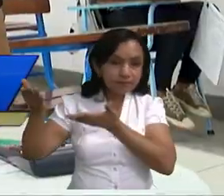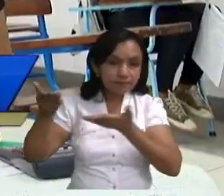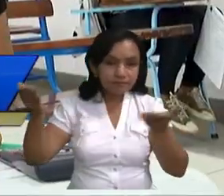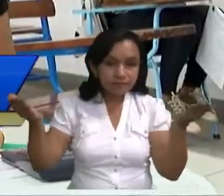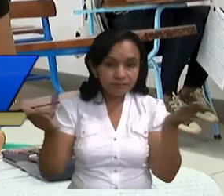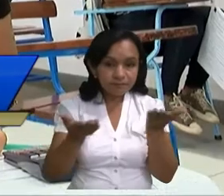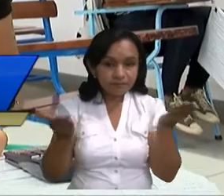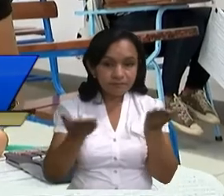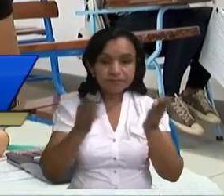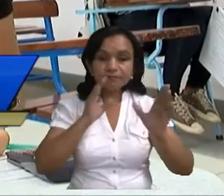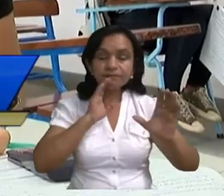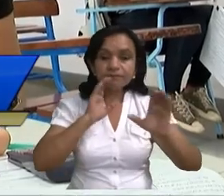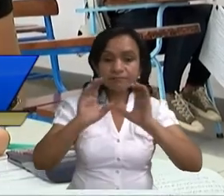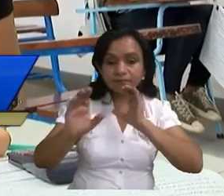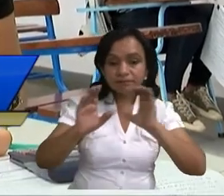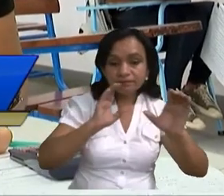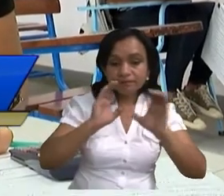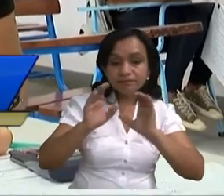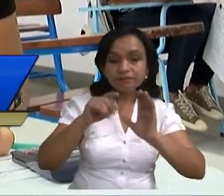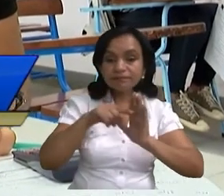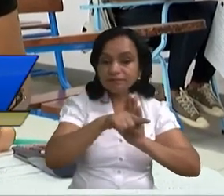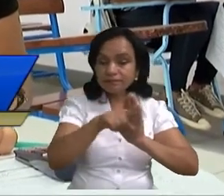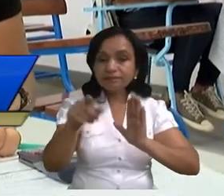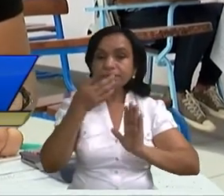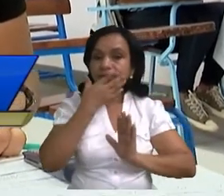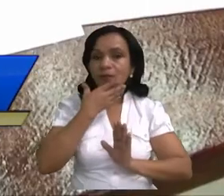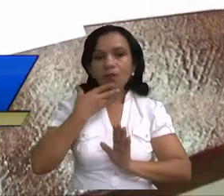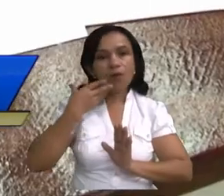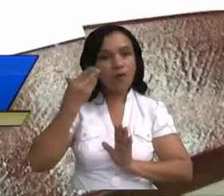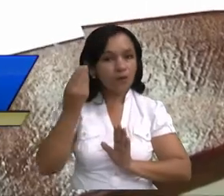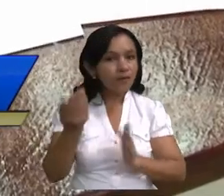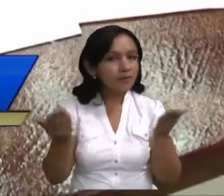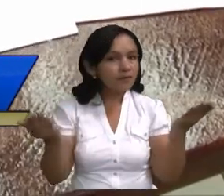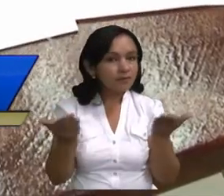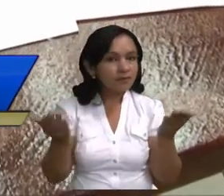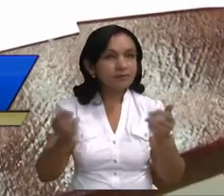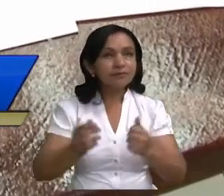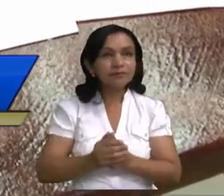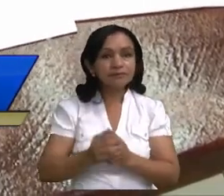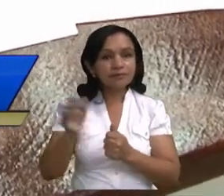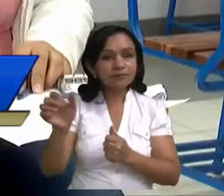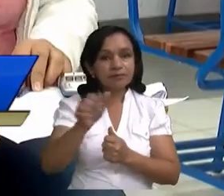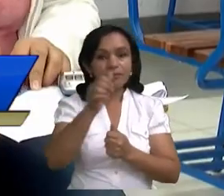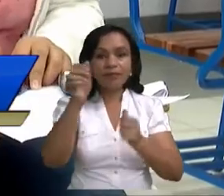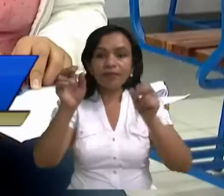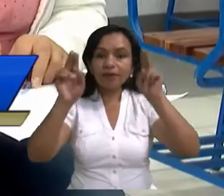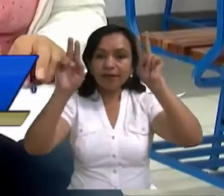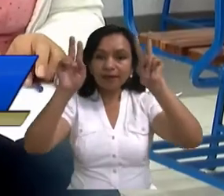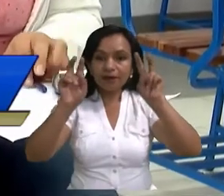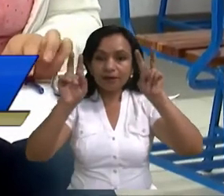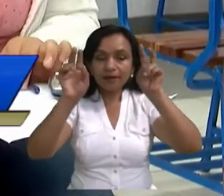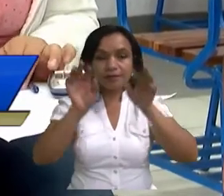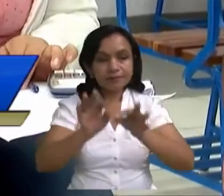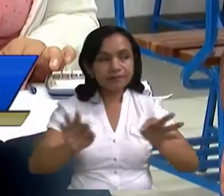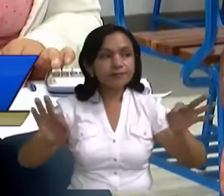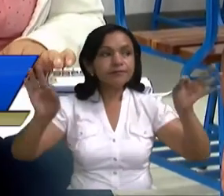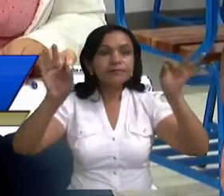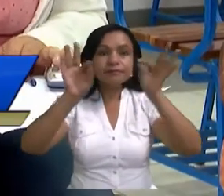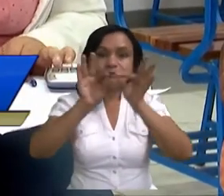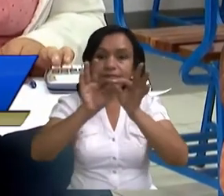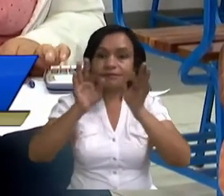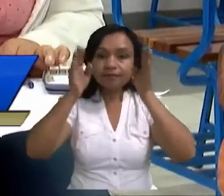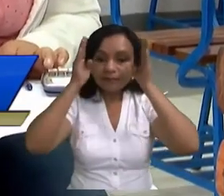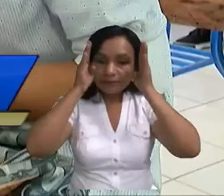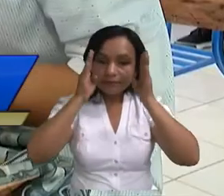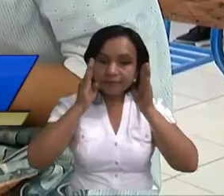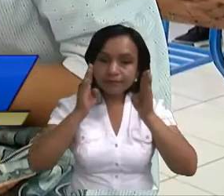la comunicación que debemos establecer con estos jóvenes. Otro tema importante para nosotros de destacar es la